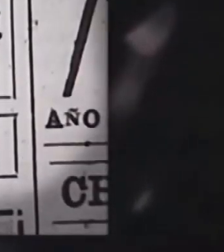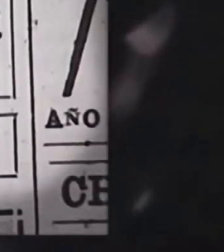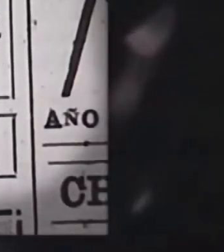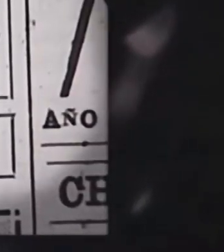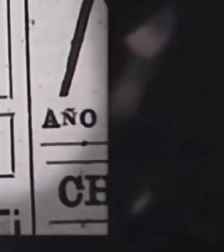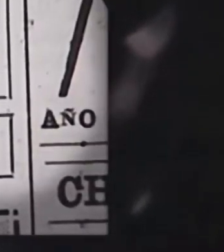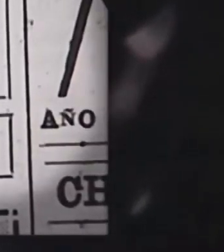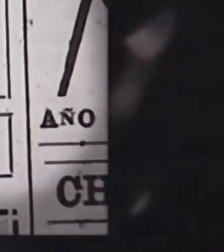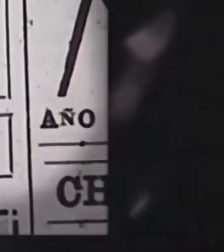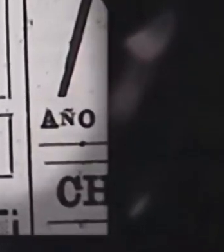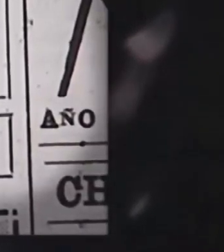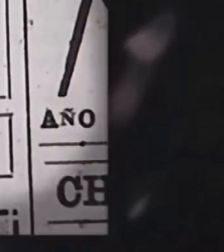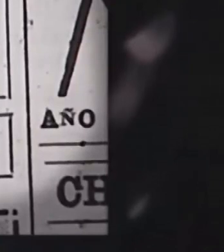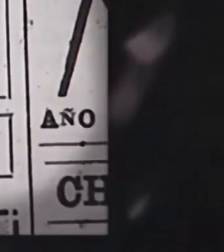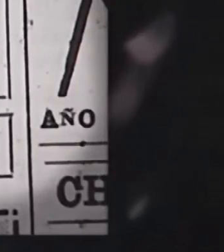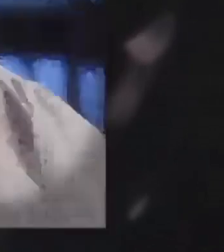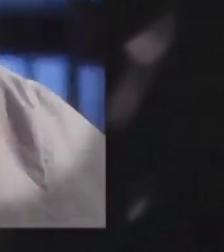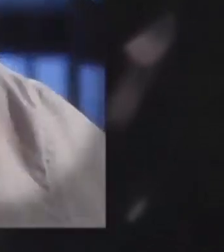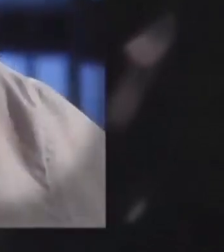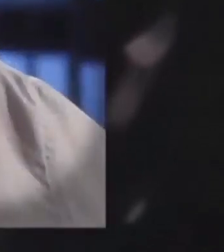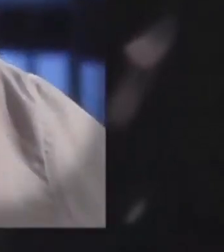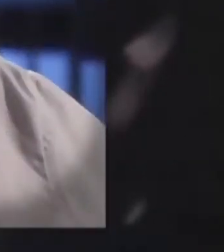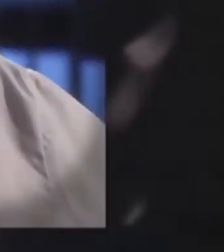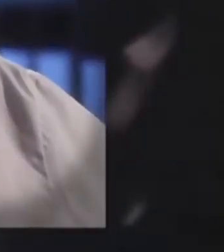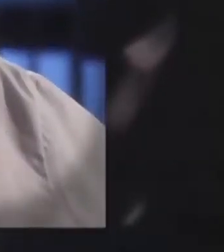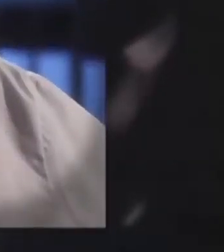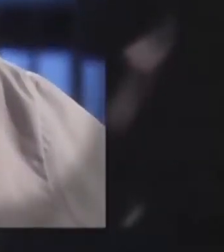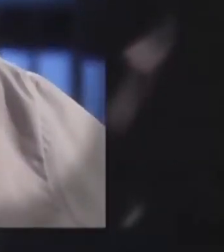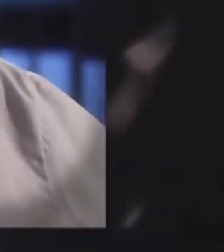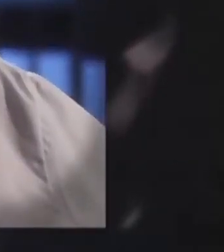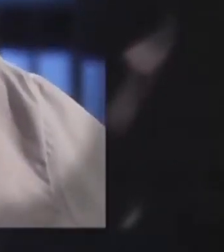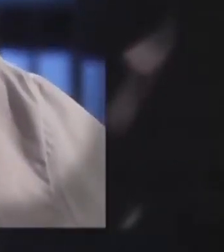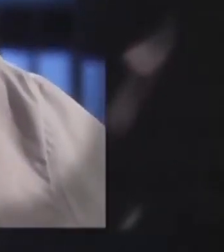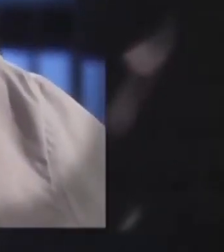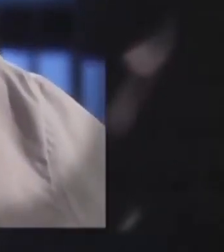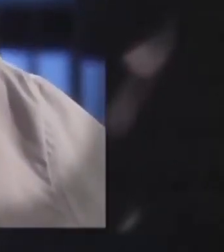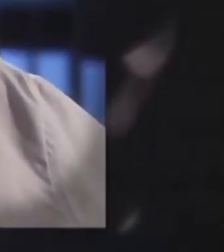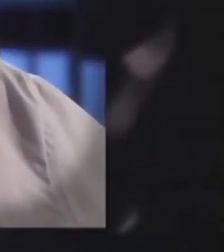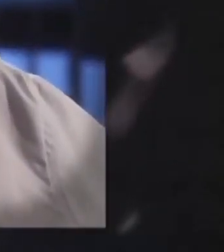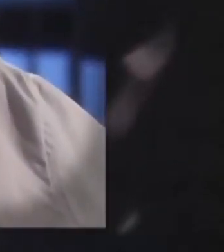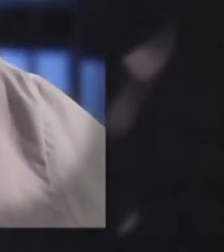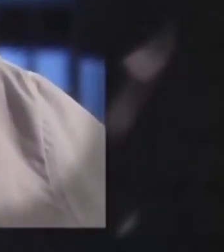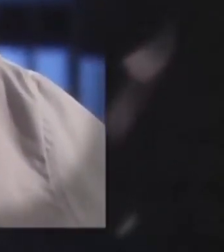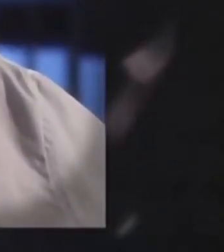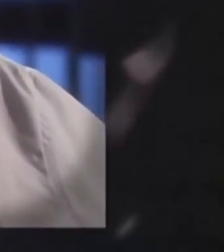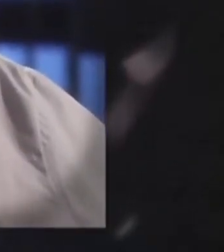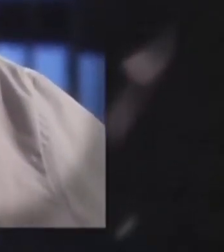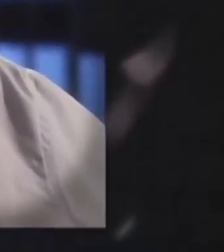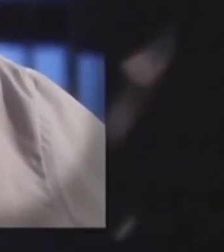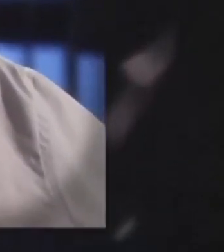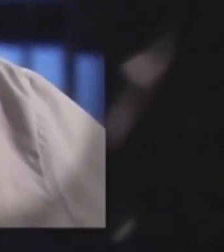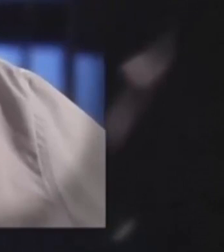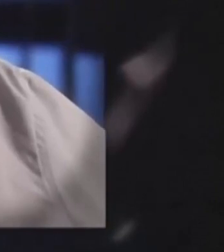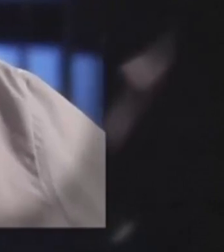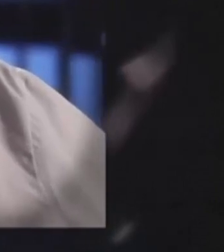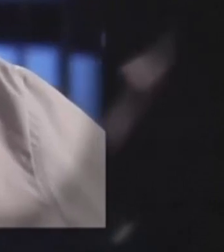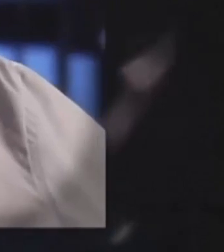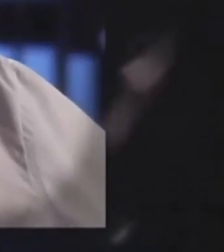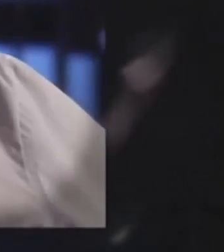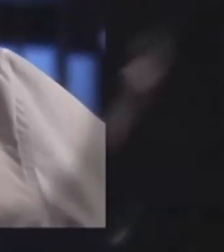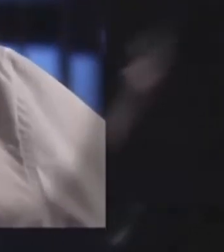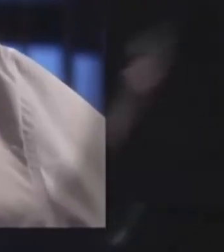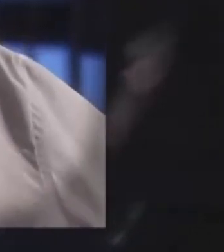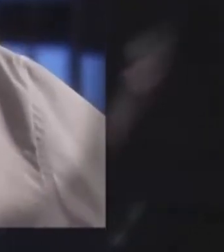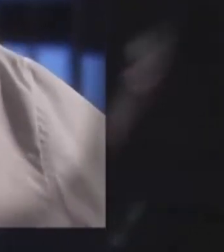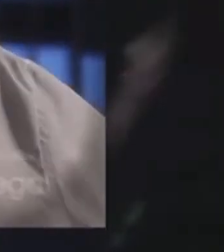de cuatro sonetos y normal de y ya que el segundo premio y tres menciones este